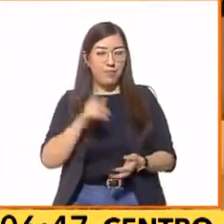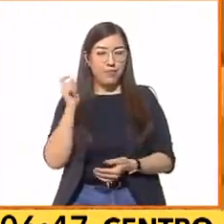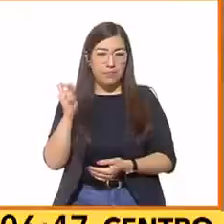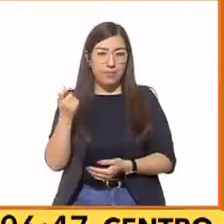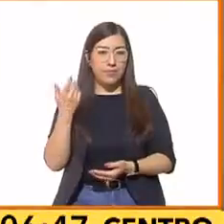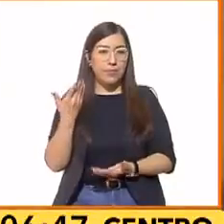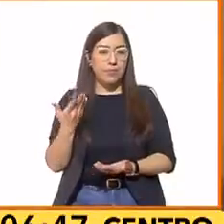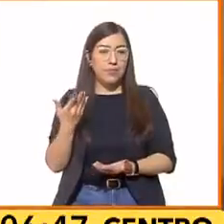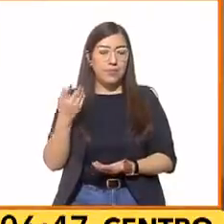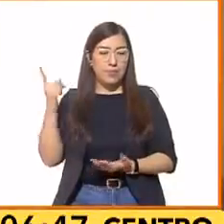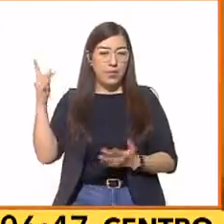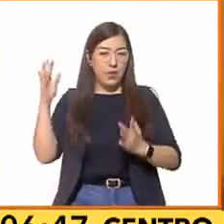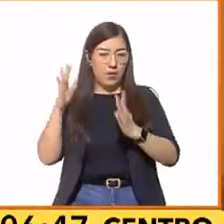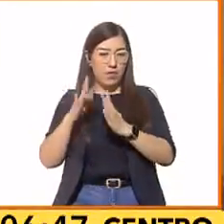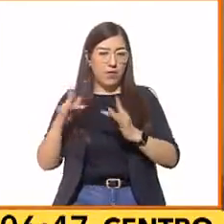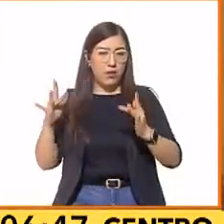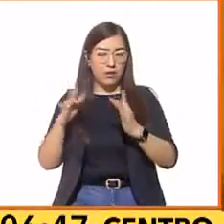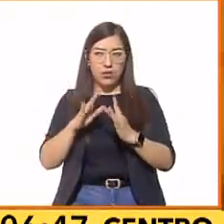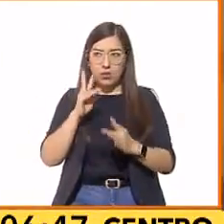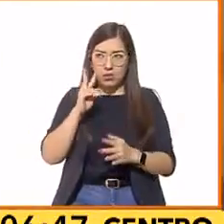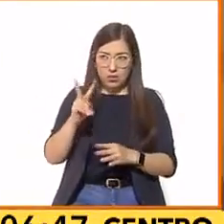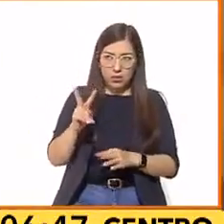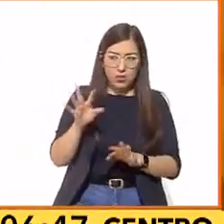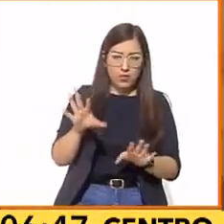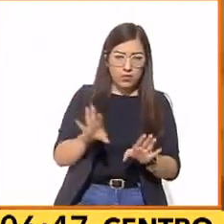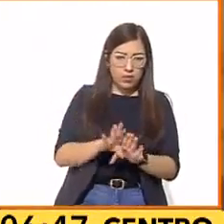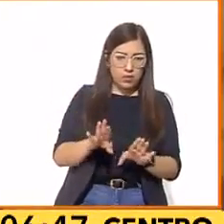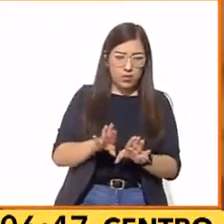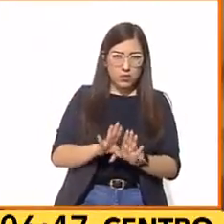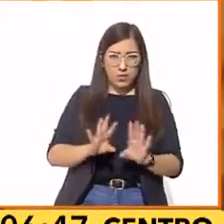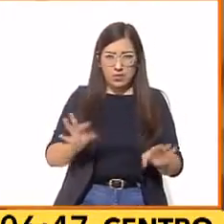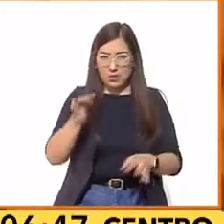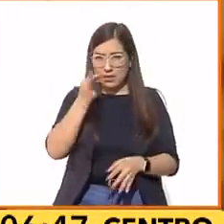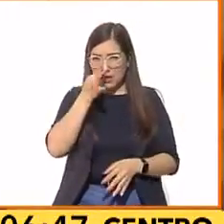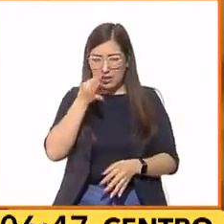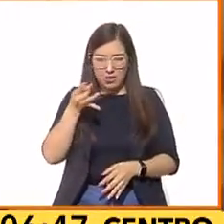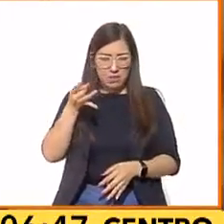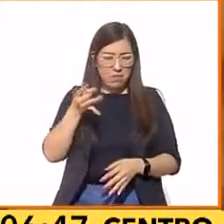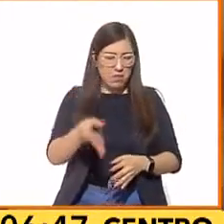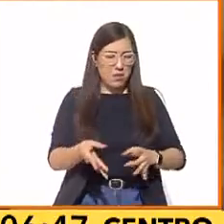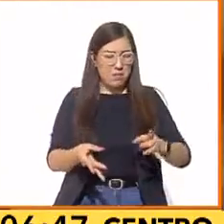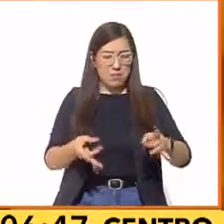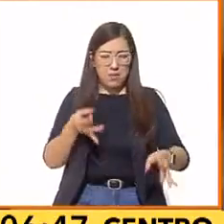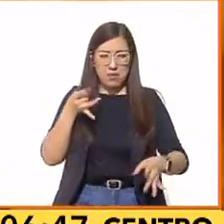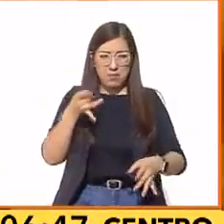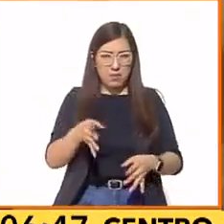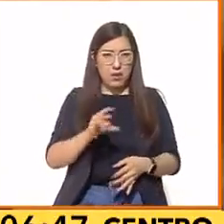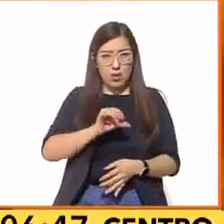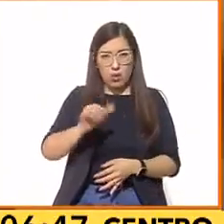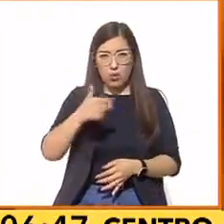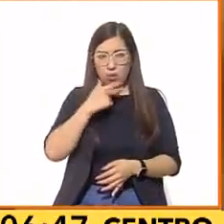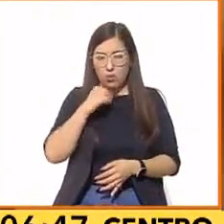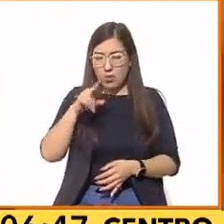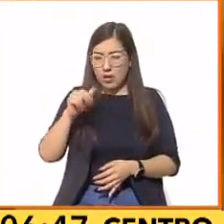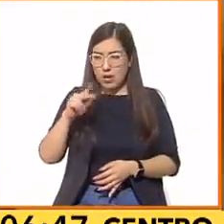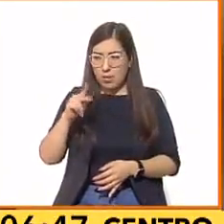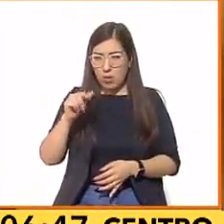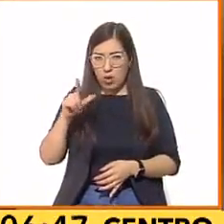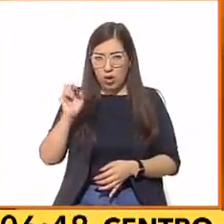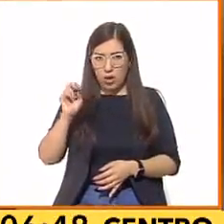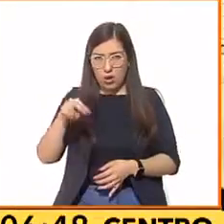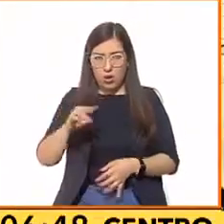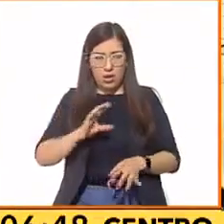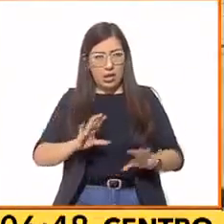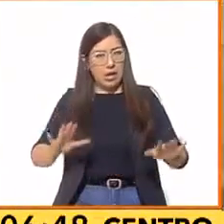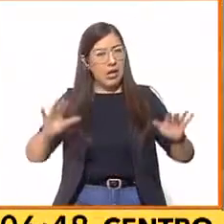los franceses vieran que cuando ya estaban siendo derrotados en México, Napoleón decidiera retirar a las tropas, porque además ya